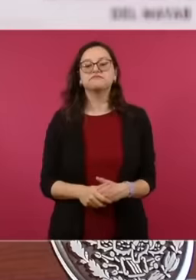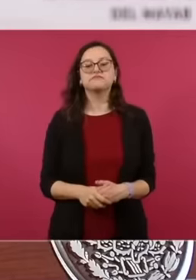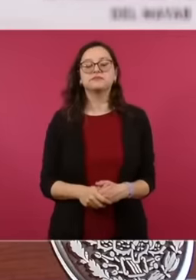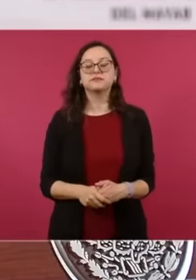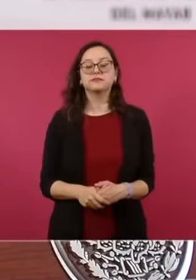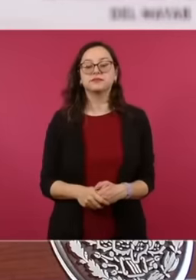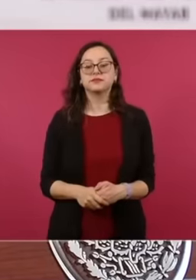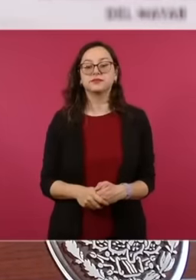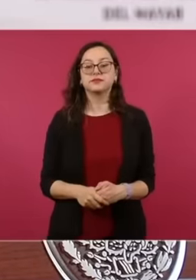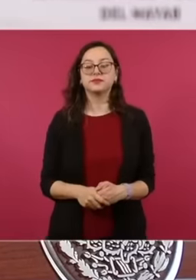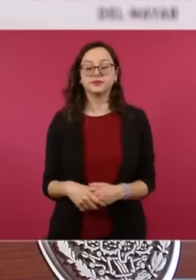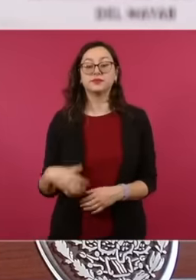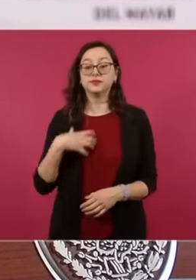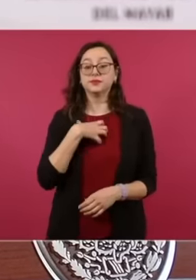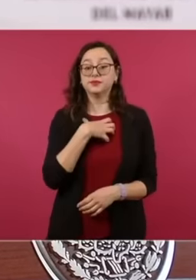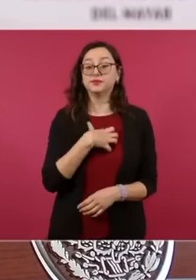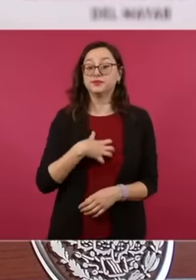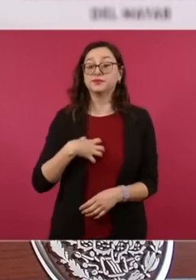imagínense